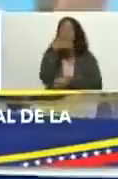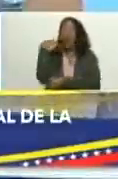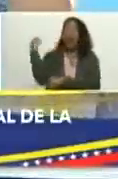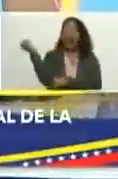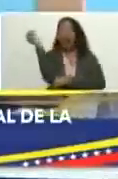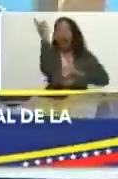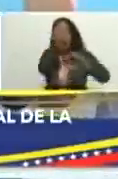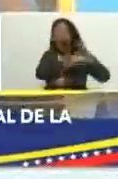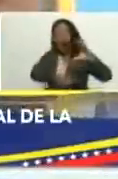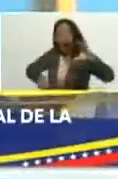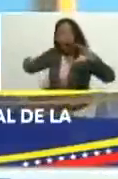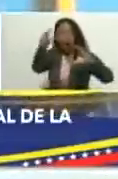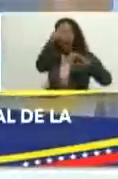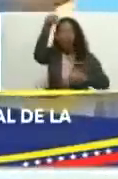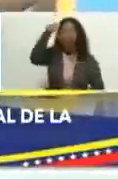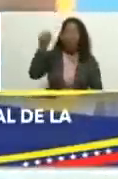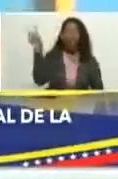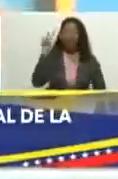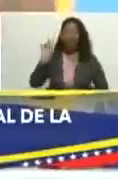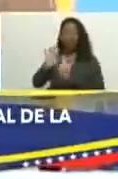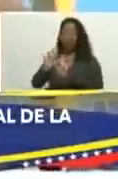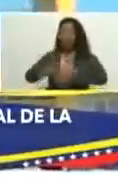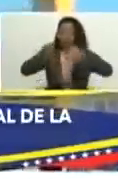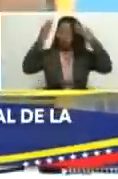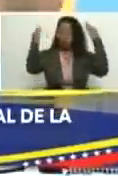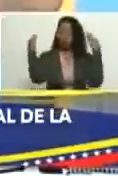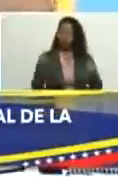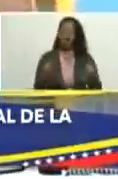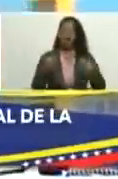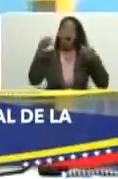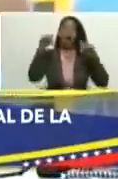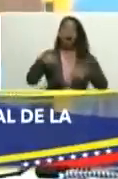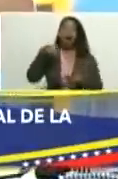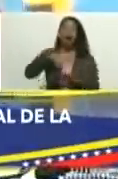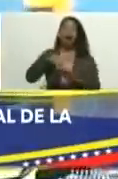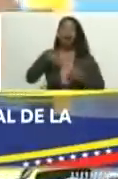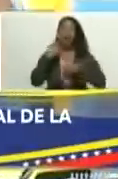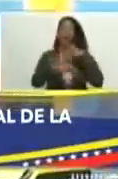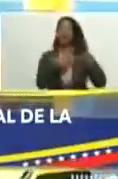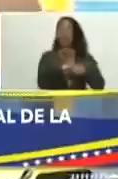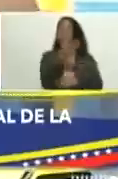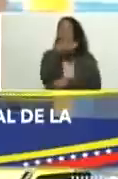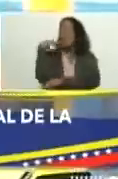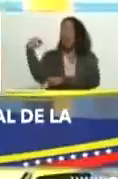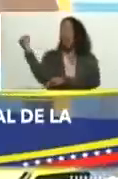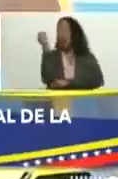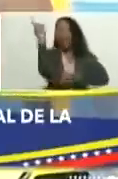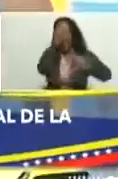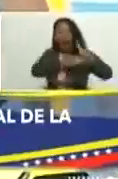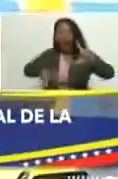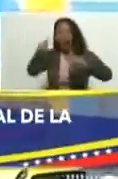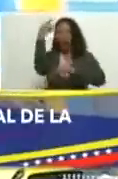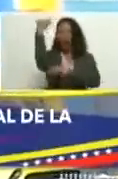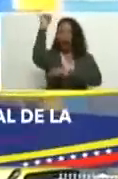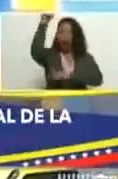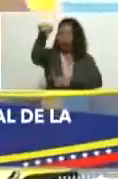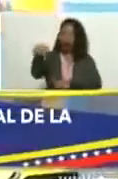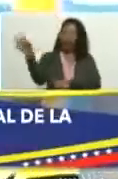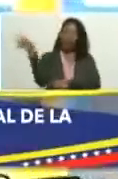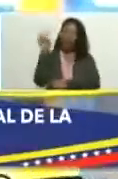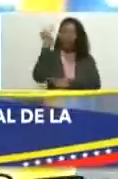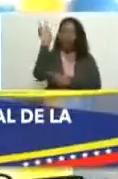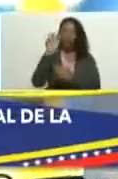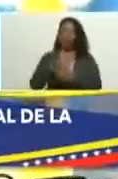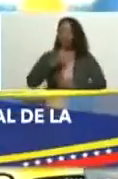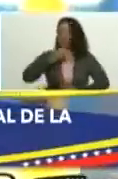cauchos de Venezuela. Aquí en Carabobo se producen los mejores cauchos que hay en este país,